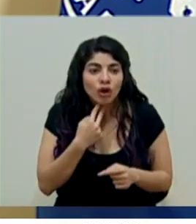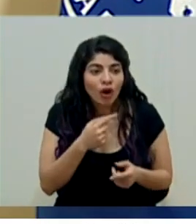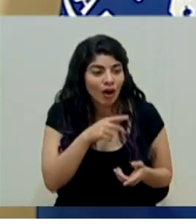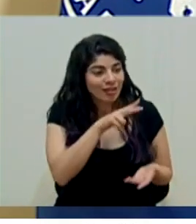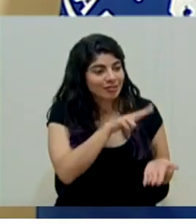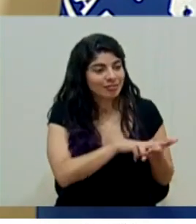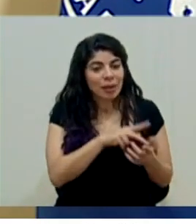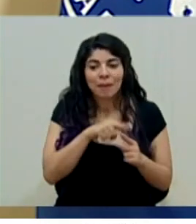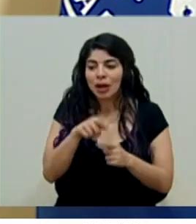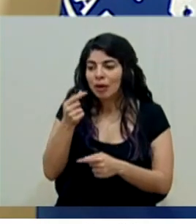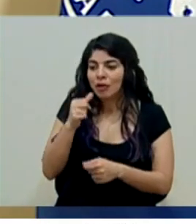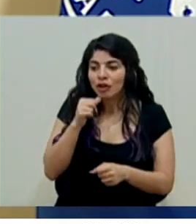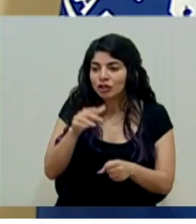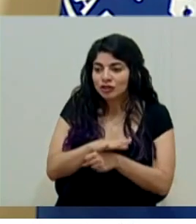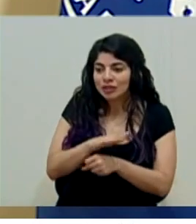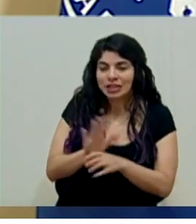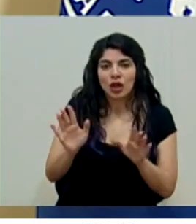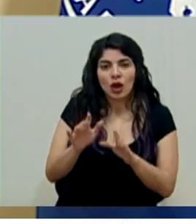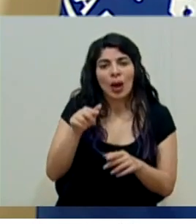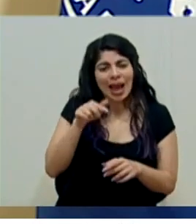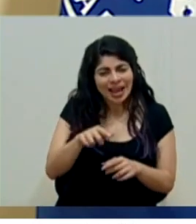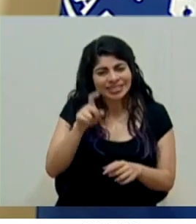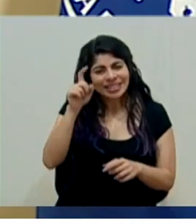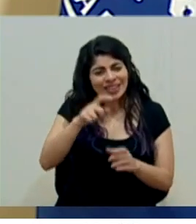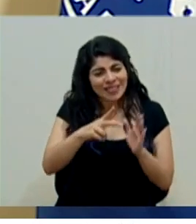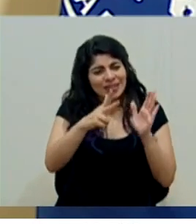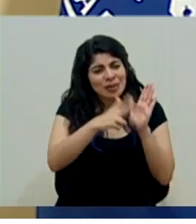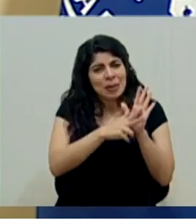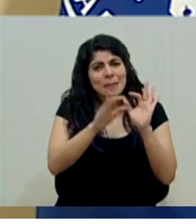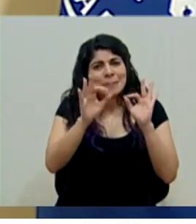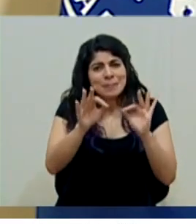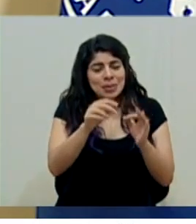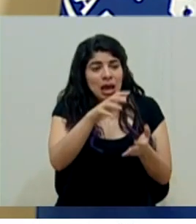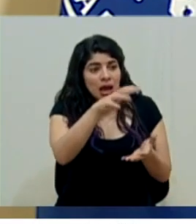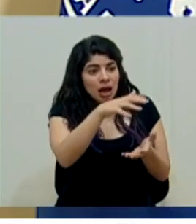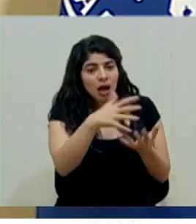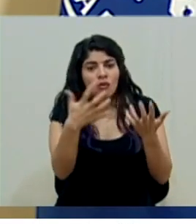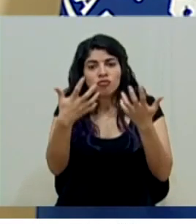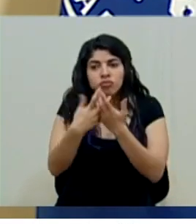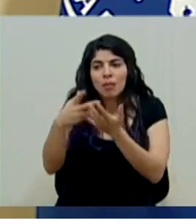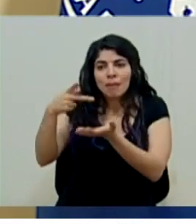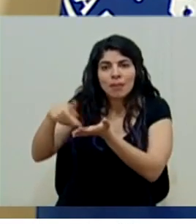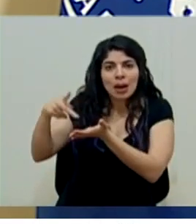camino. Esto tenemos que hacerlo bien. El otro era sobre los